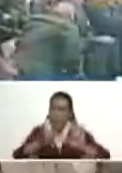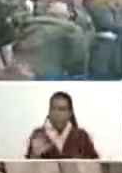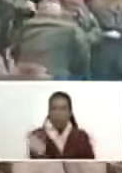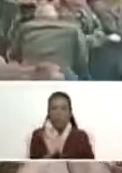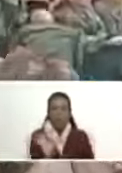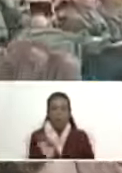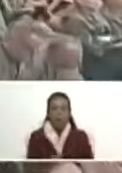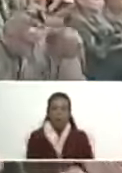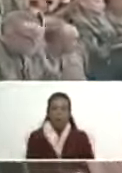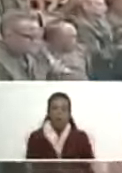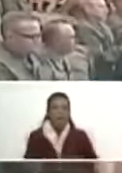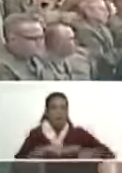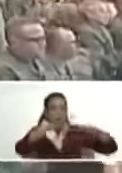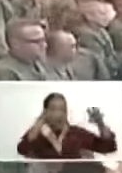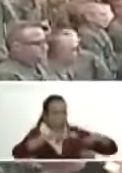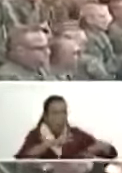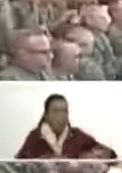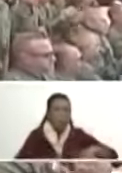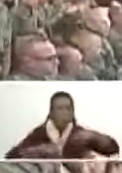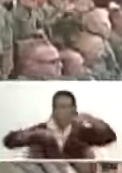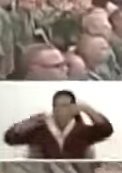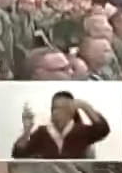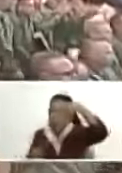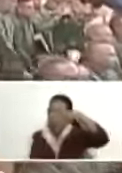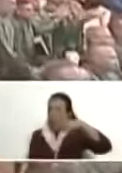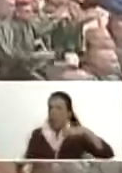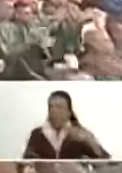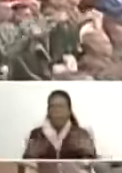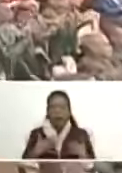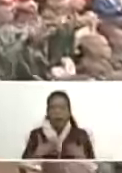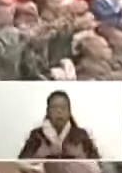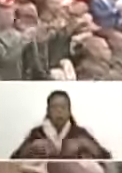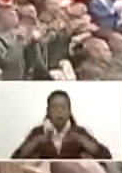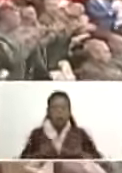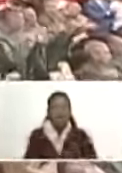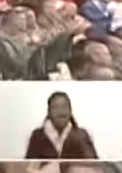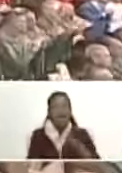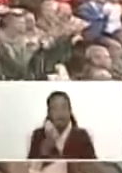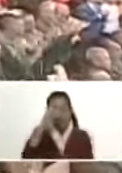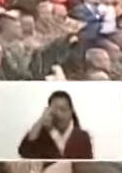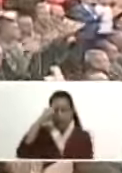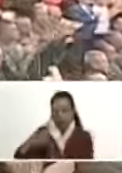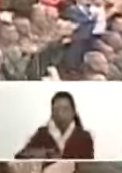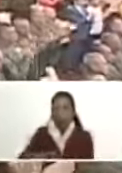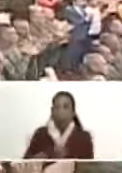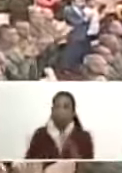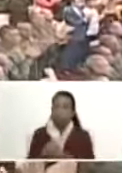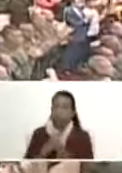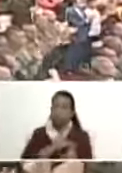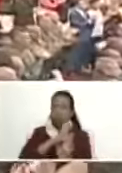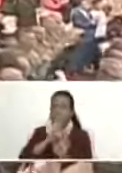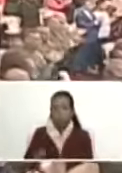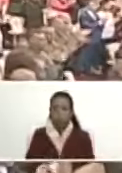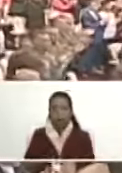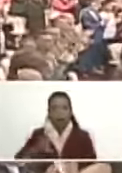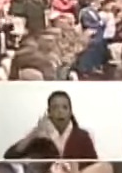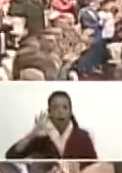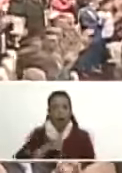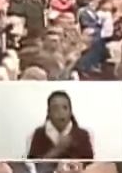democráticamente su futuro, su destino. Creo en Venezuela, creo en nuestra